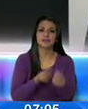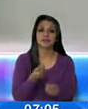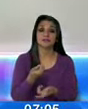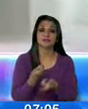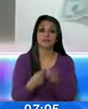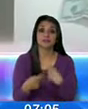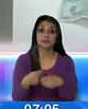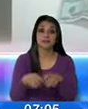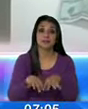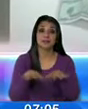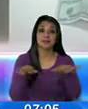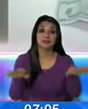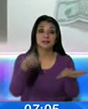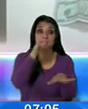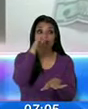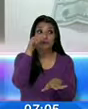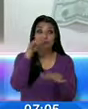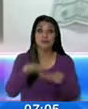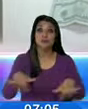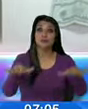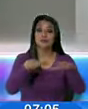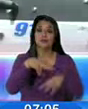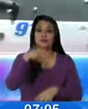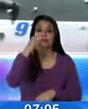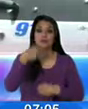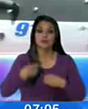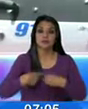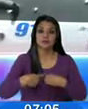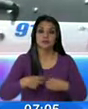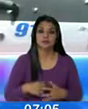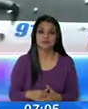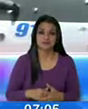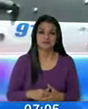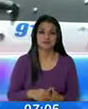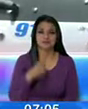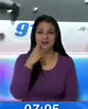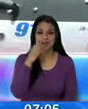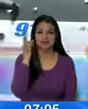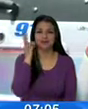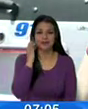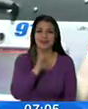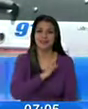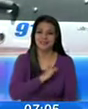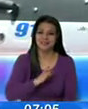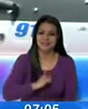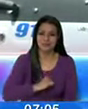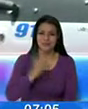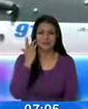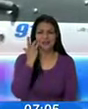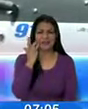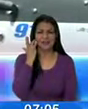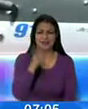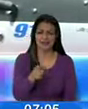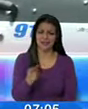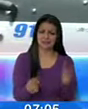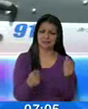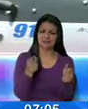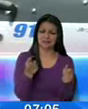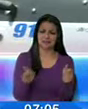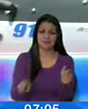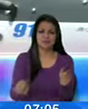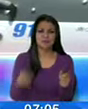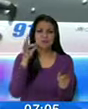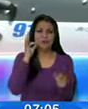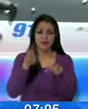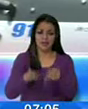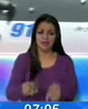el mercado de varios puntos del norte de la capital. La actitud era una actitud inusual, tanto del conductor como de la acompañante que estaba